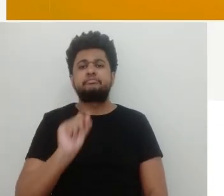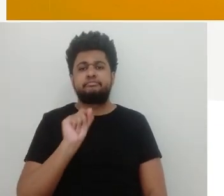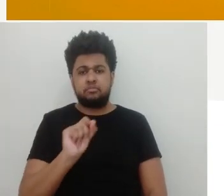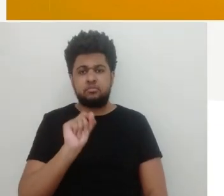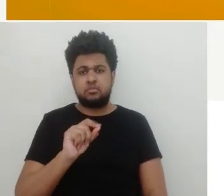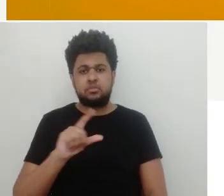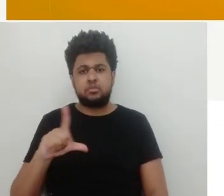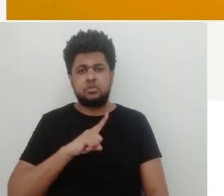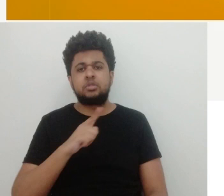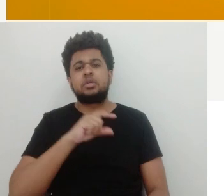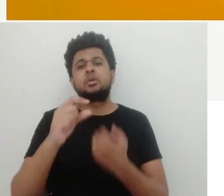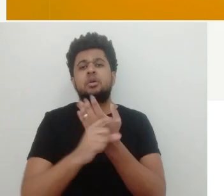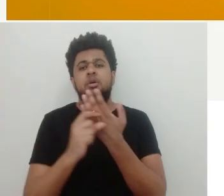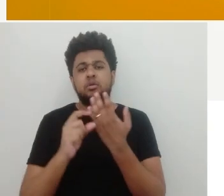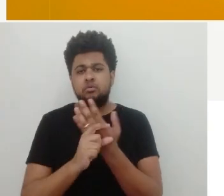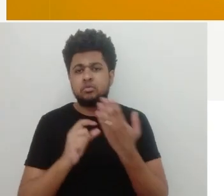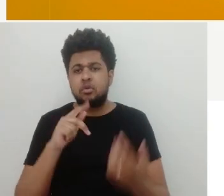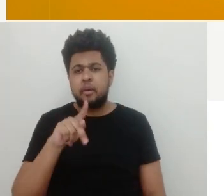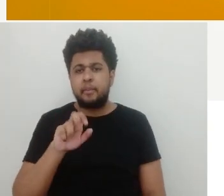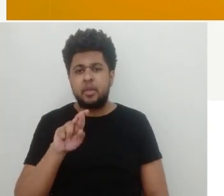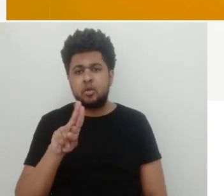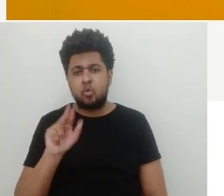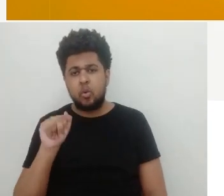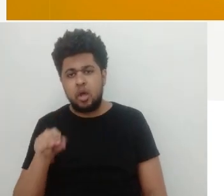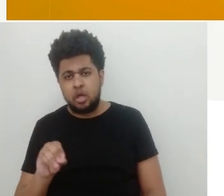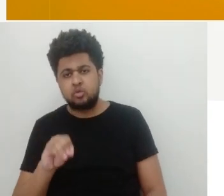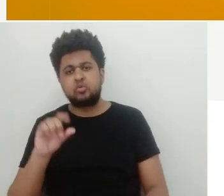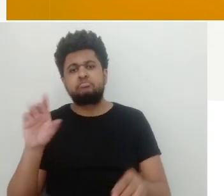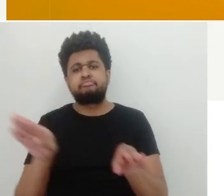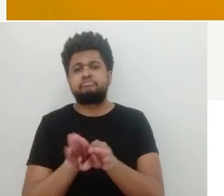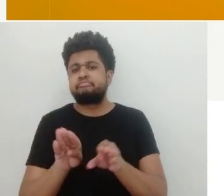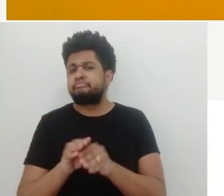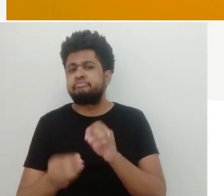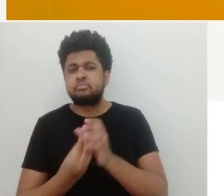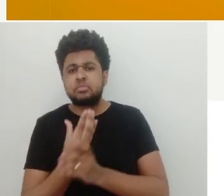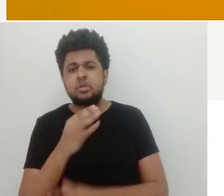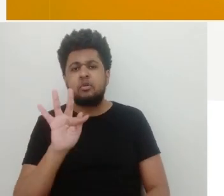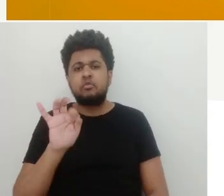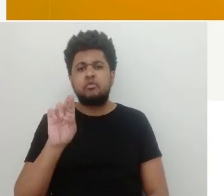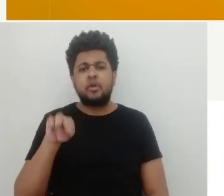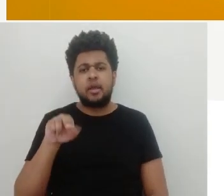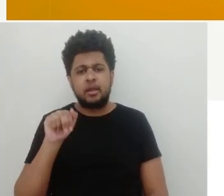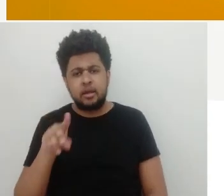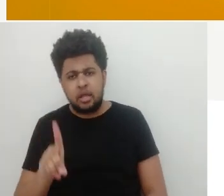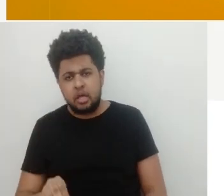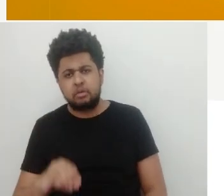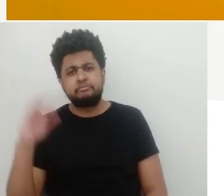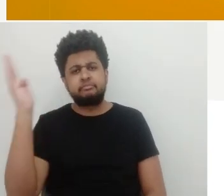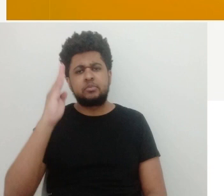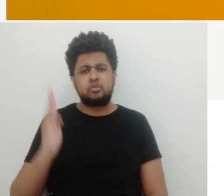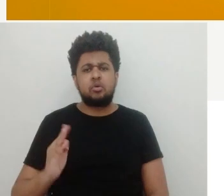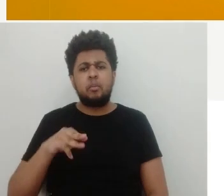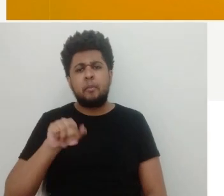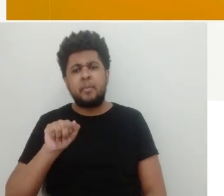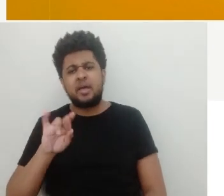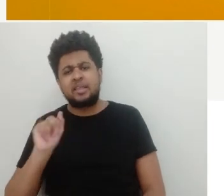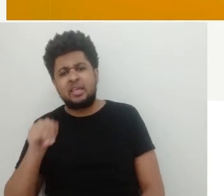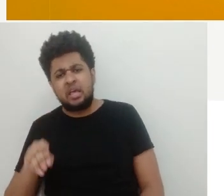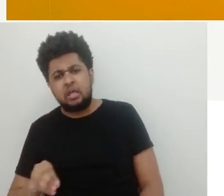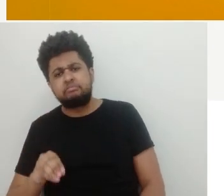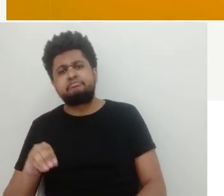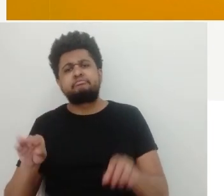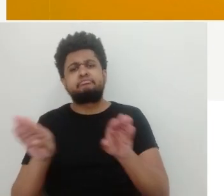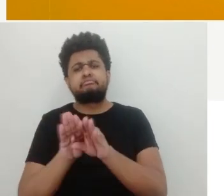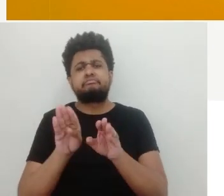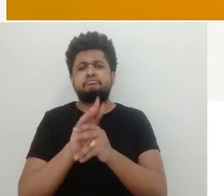Fernando Ortiz, el brasileño Mario Andrade, el uruguayo Ángel Rama, el haitiano Jean Casimiro, la puertorriqueña